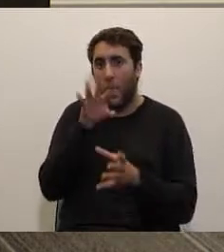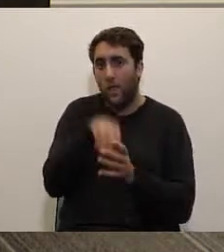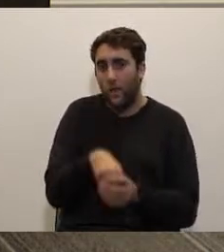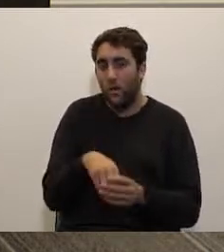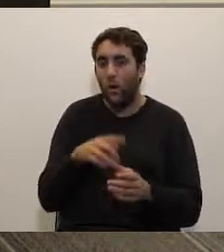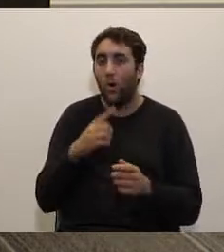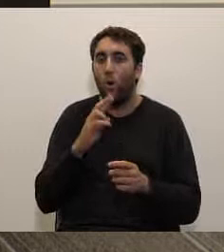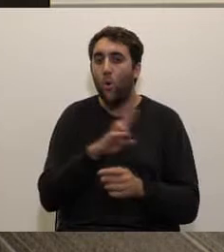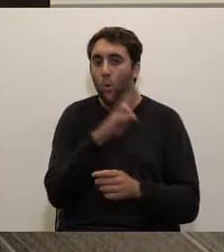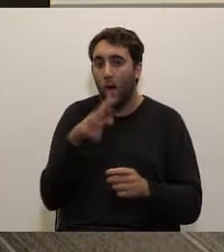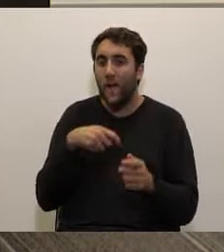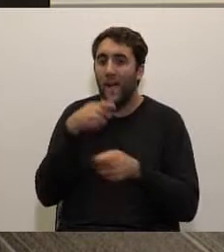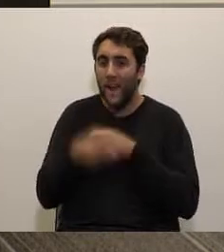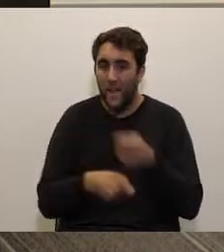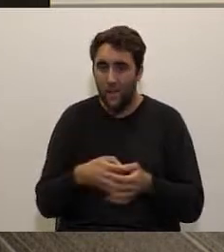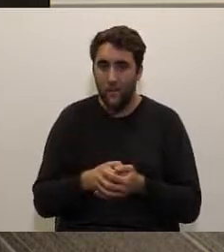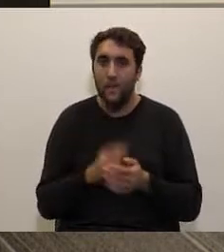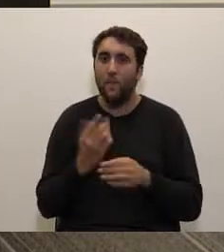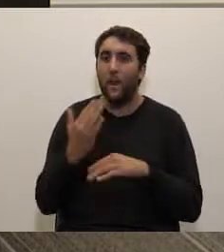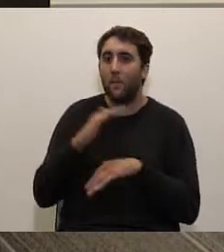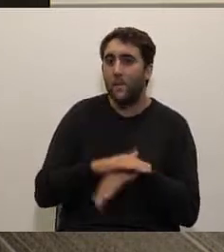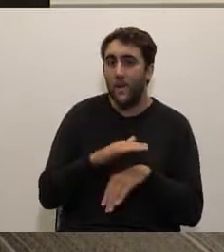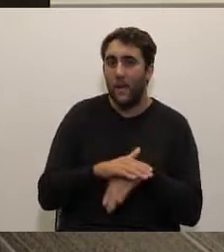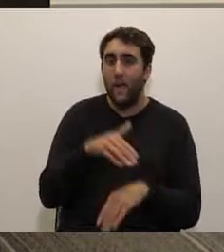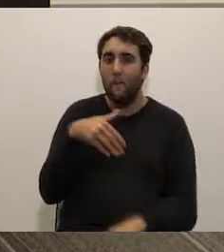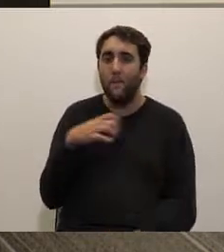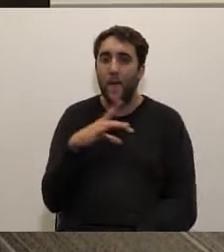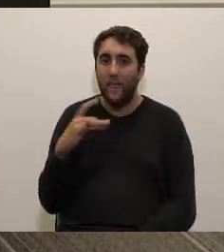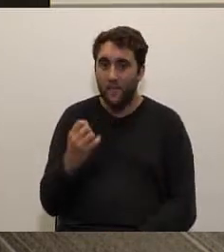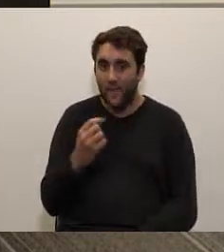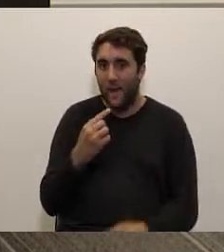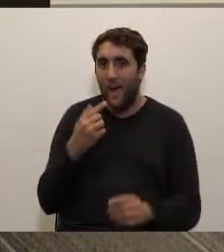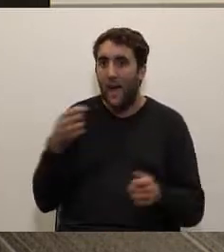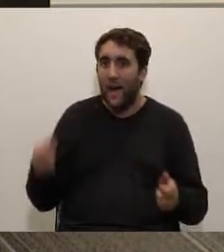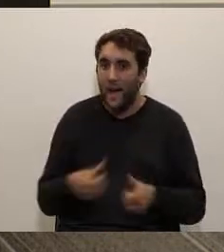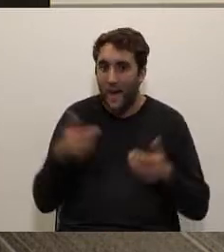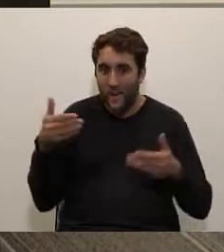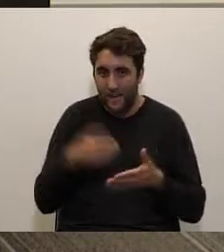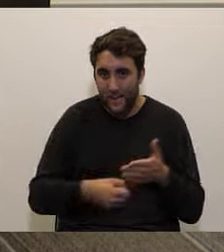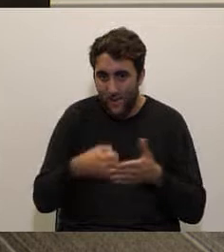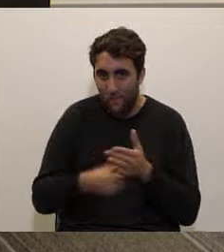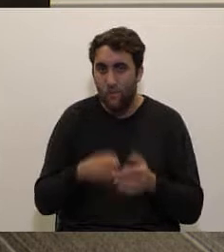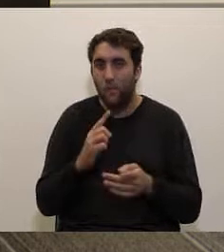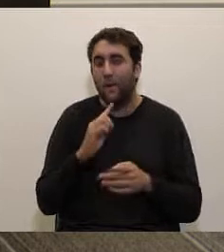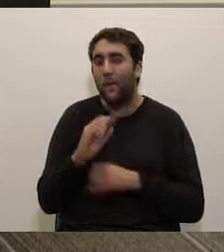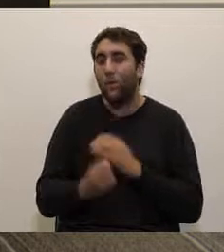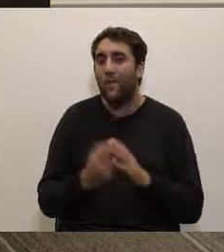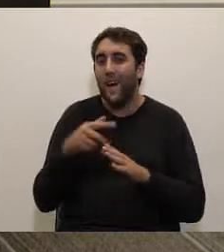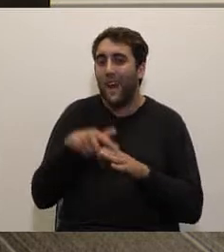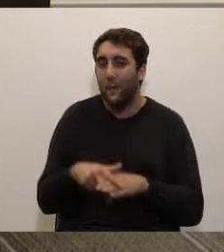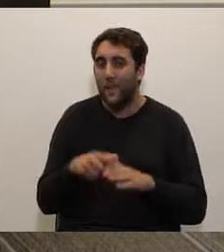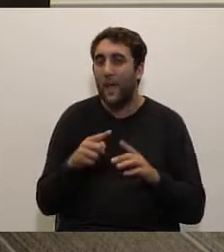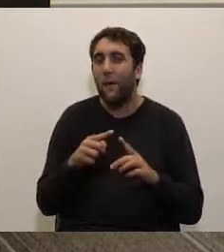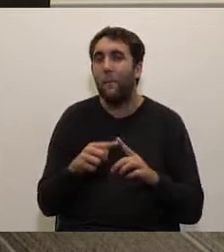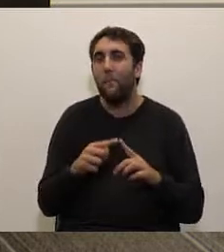de Creative Commons y representante de Media Activismo Plataforma en líneas de herramientas colaborativas para todo lo que tiene